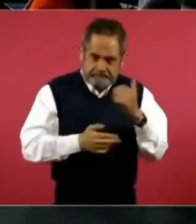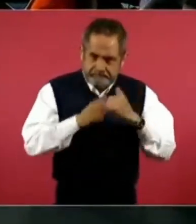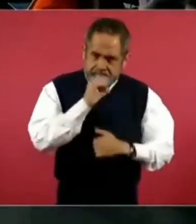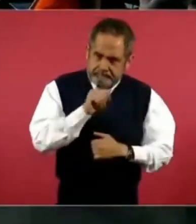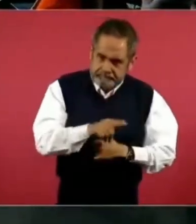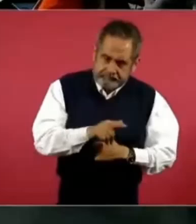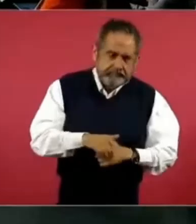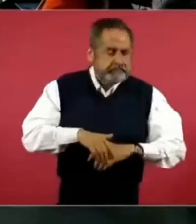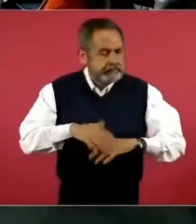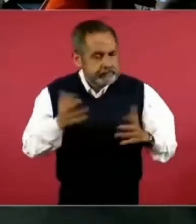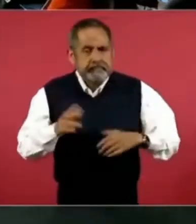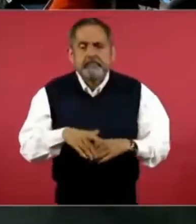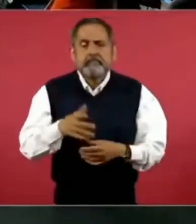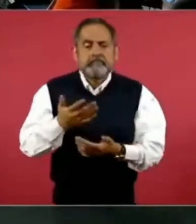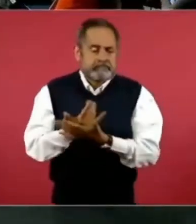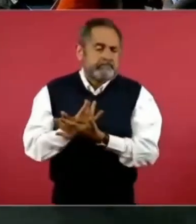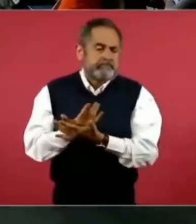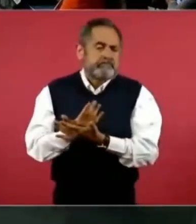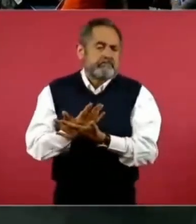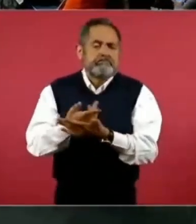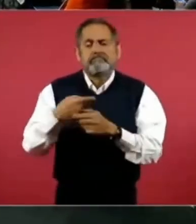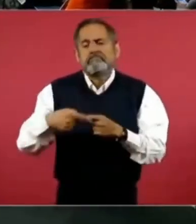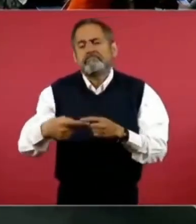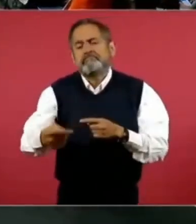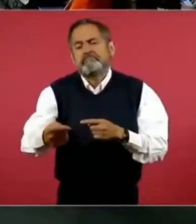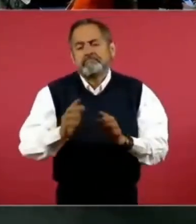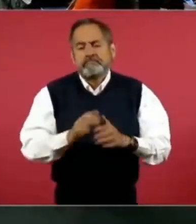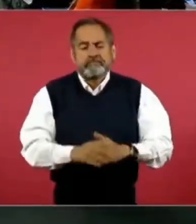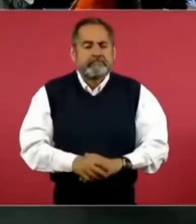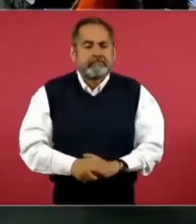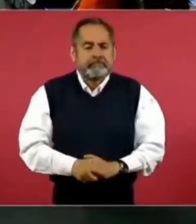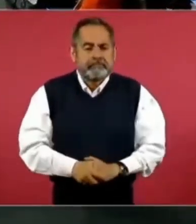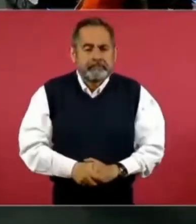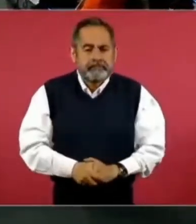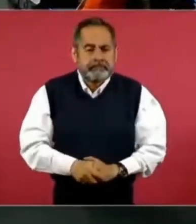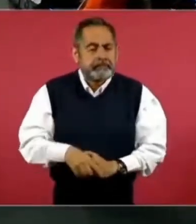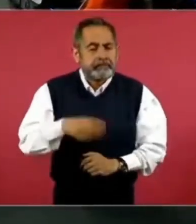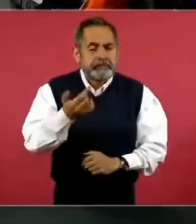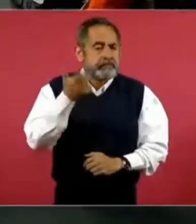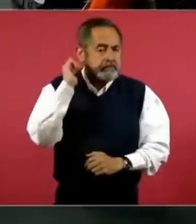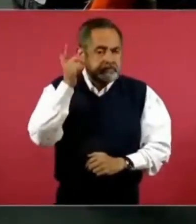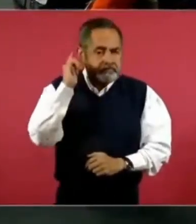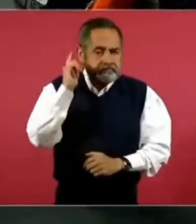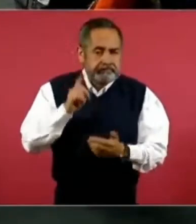Entonces, todavía vamos a esperar y ojalá y